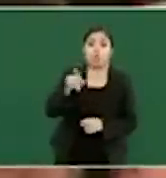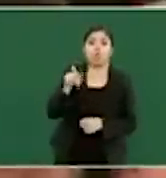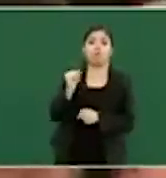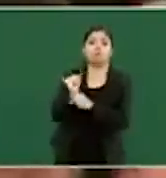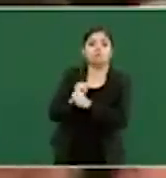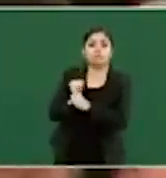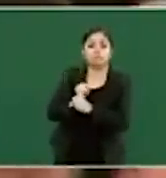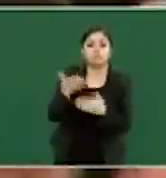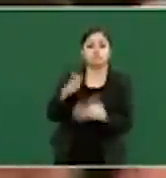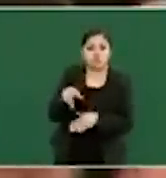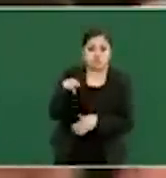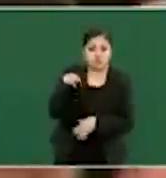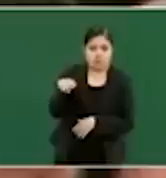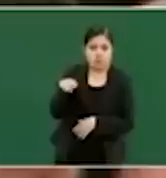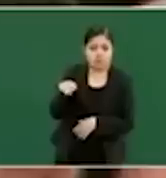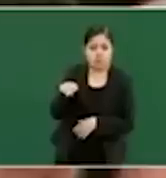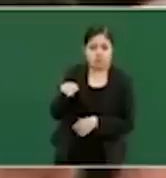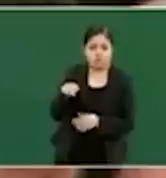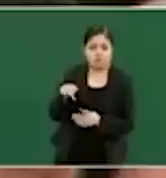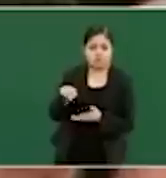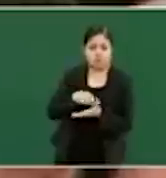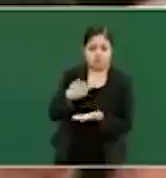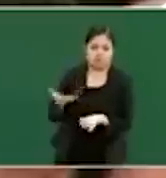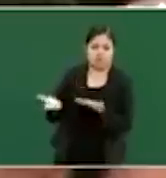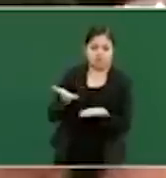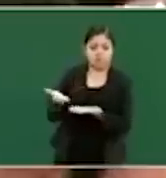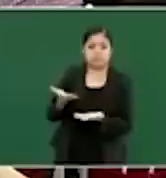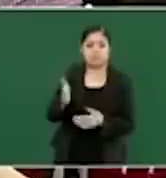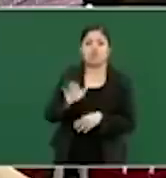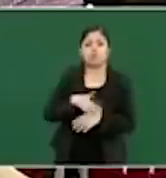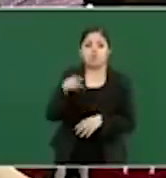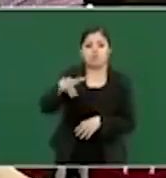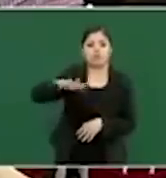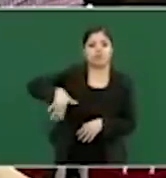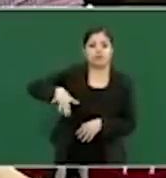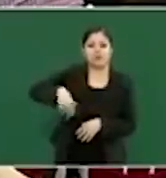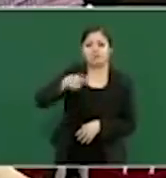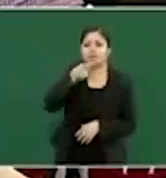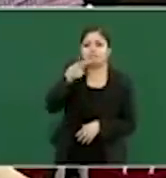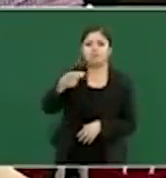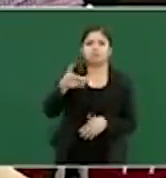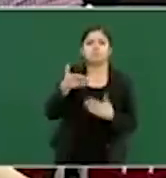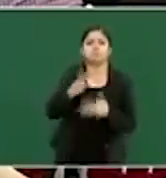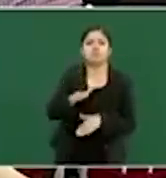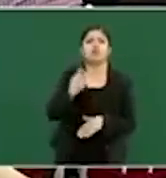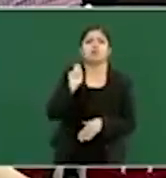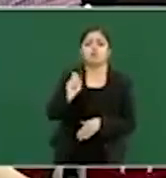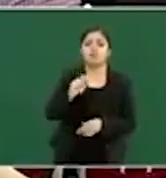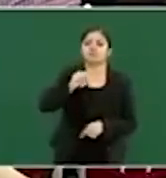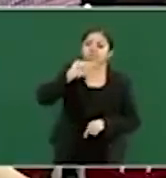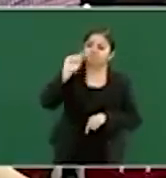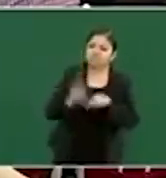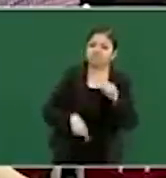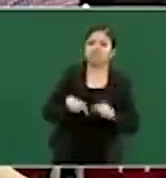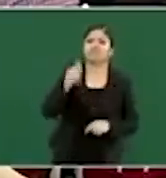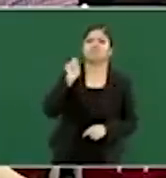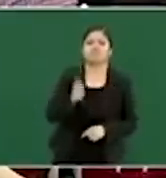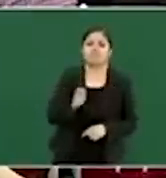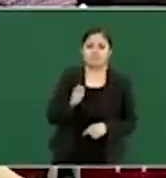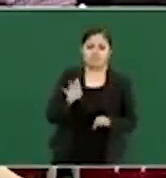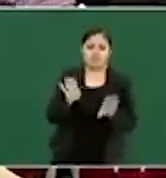sobre este tema, considerando también pues el discurso que usted ha mencionado de un combate